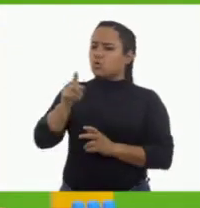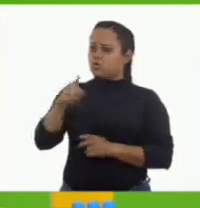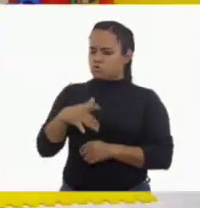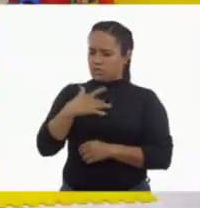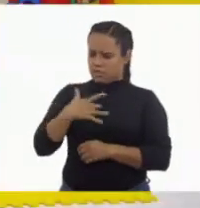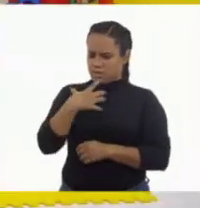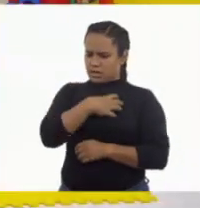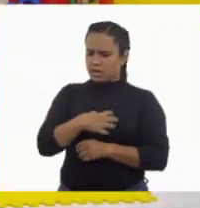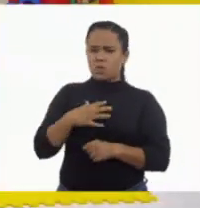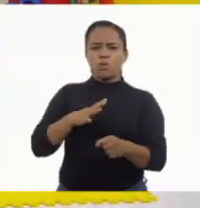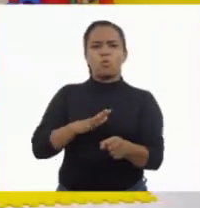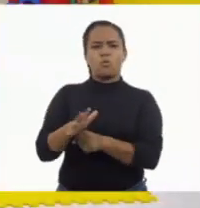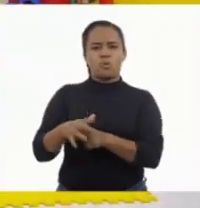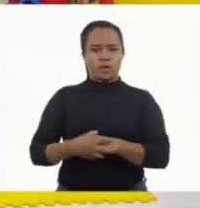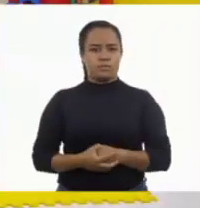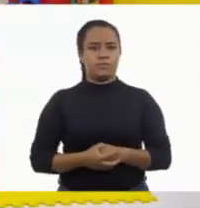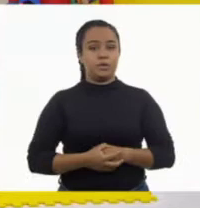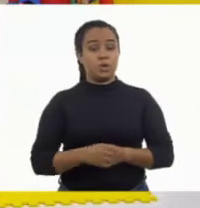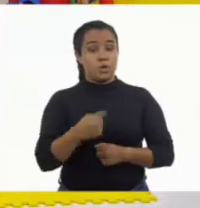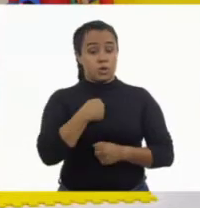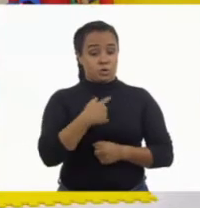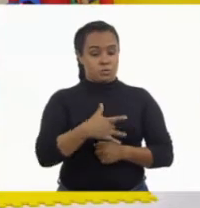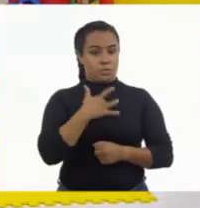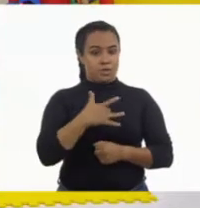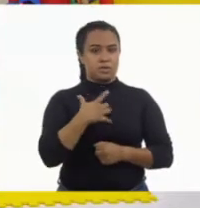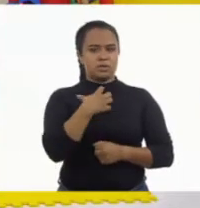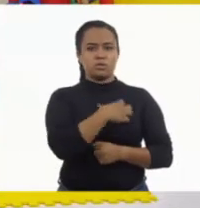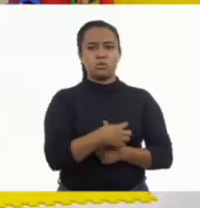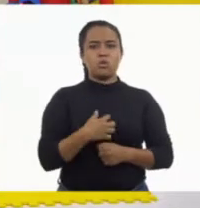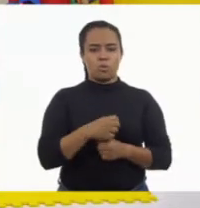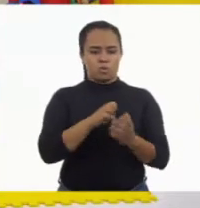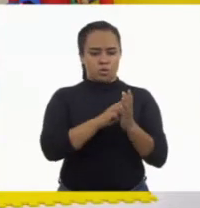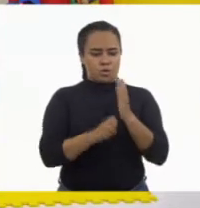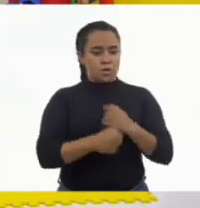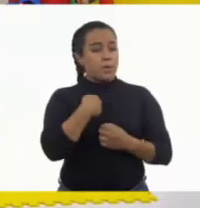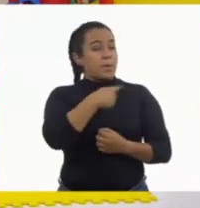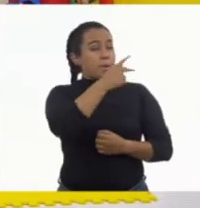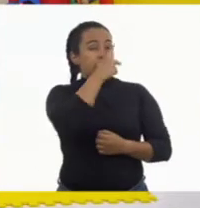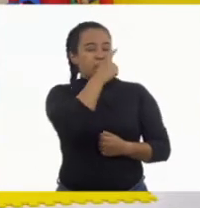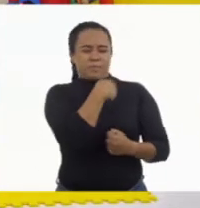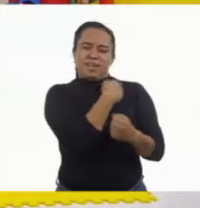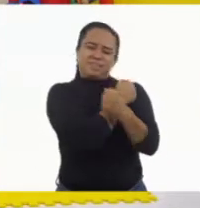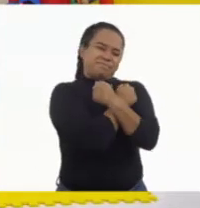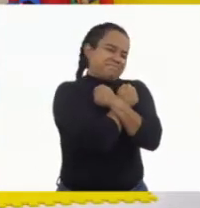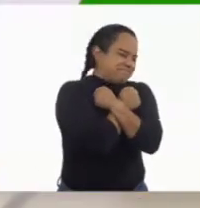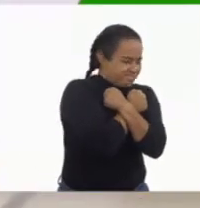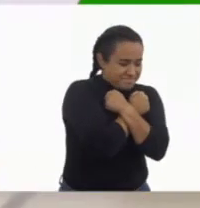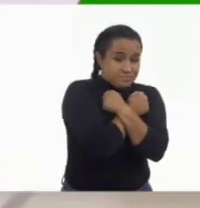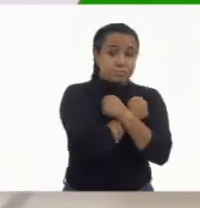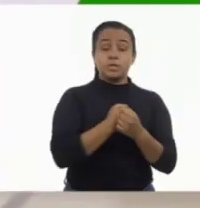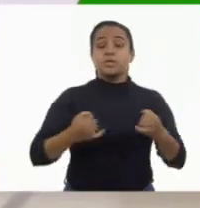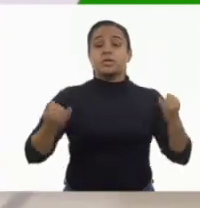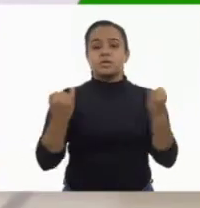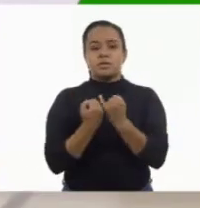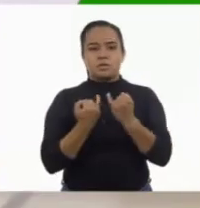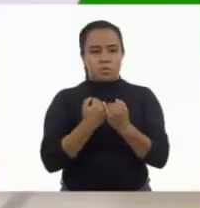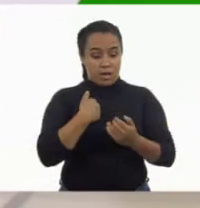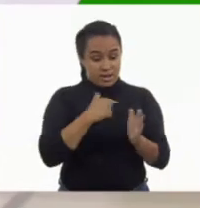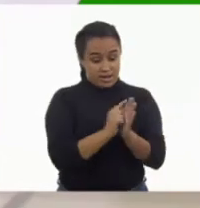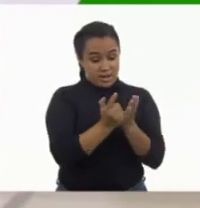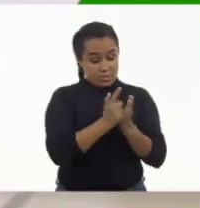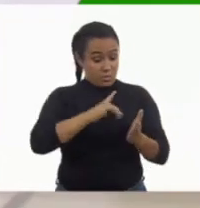sentirte alegre? Yo me siento muy alegre cuando abrazo a mi papá muy fuerte, también cuando leo mi